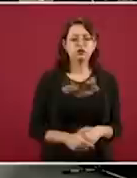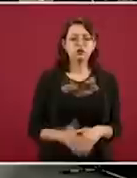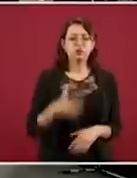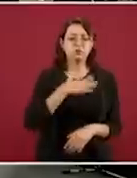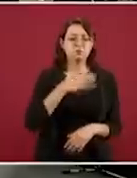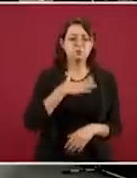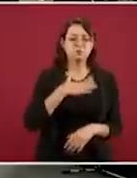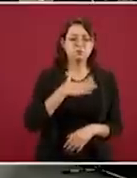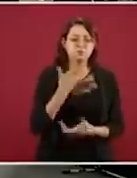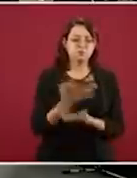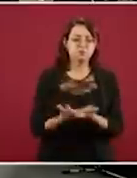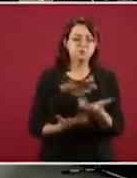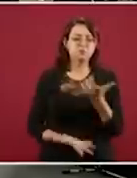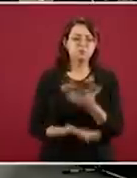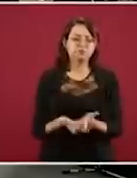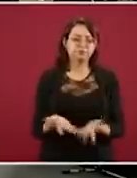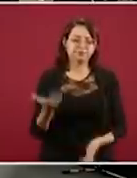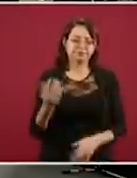proceder,